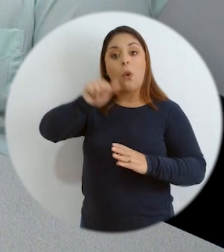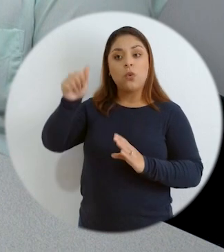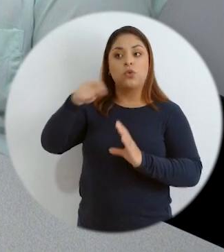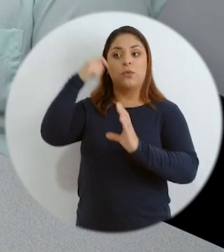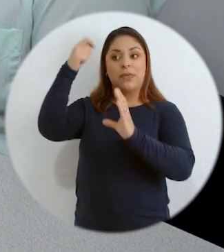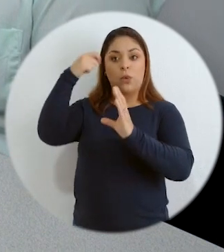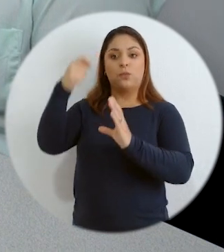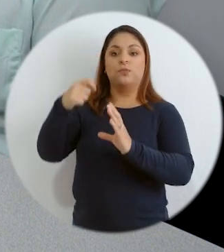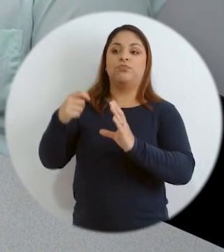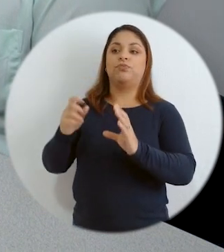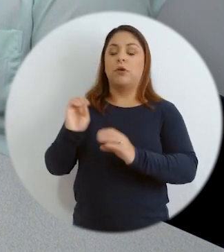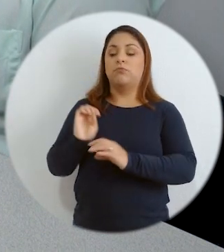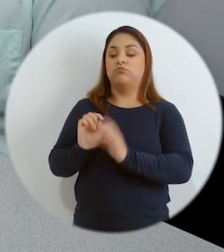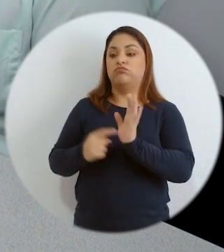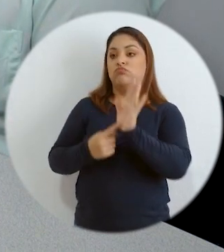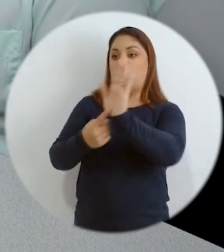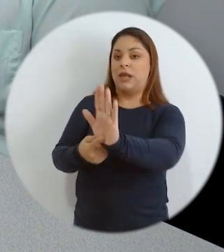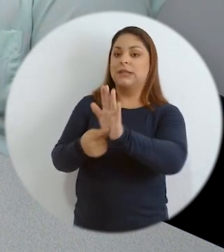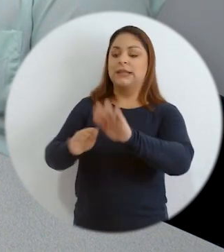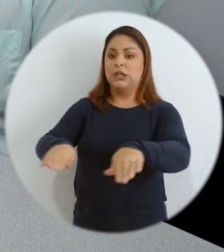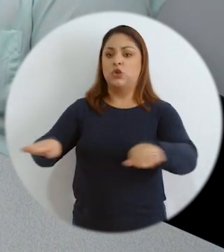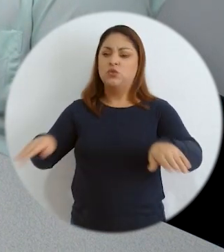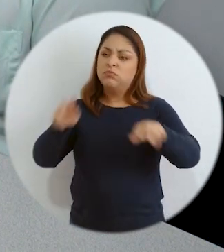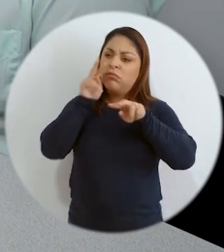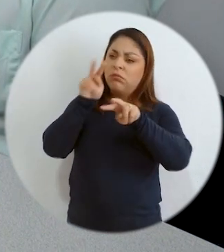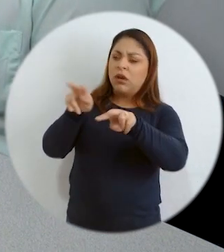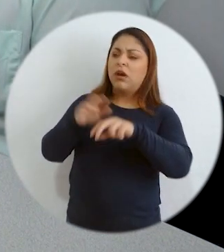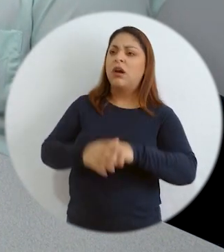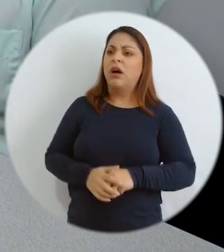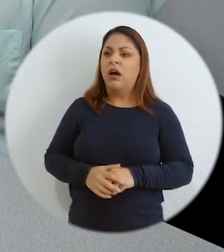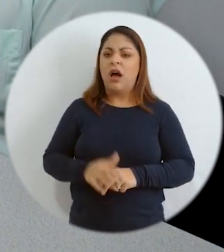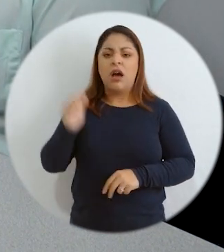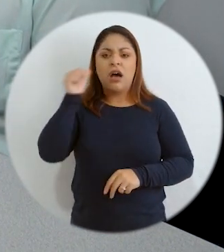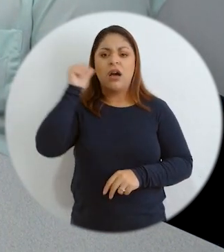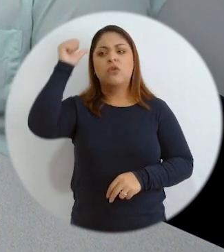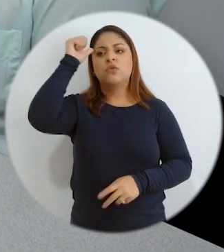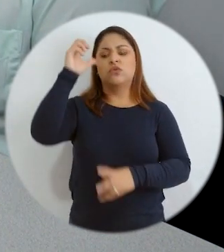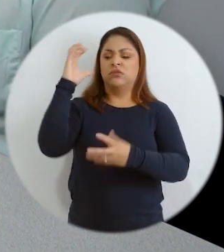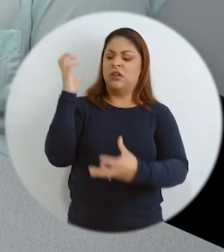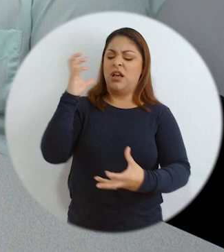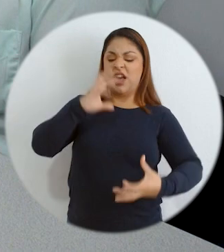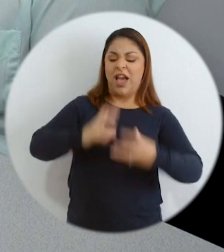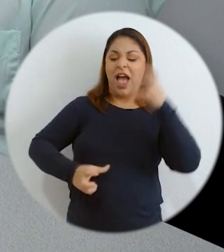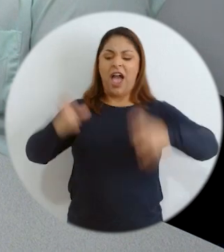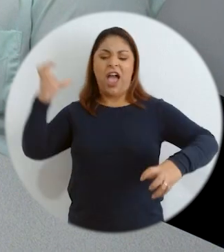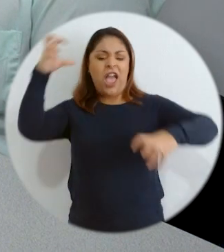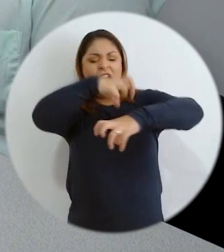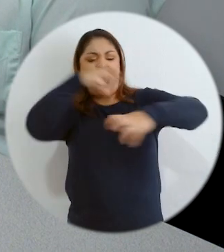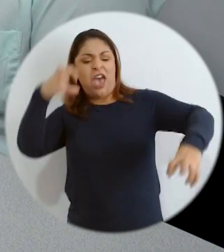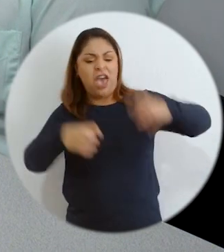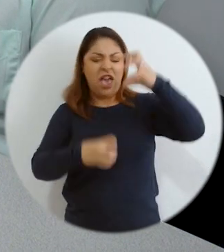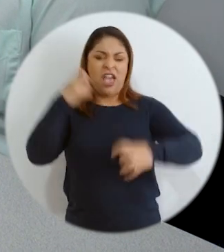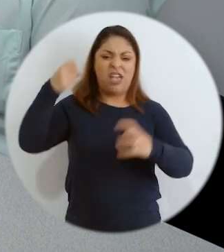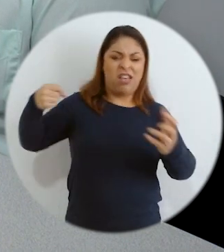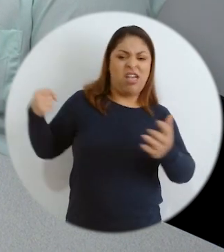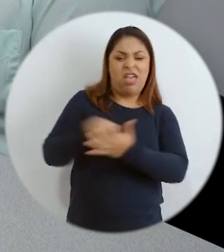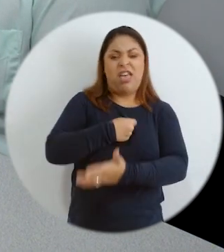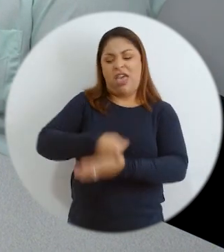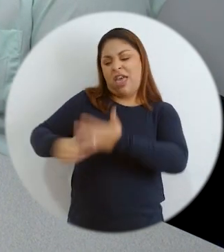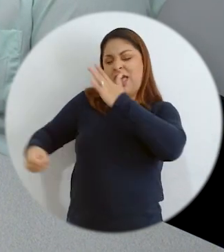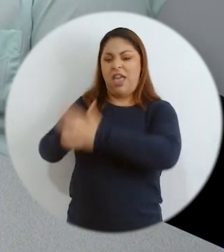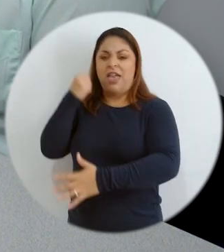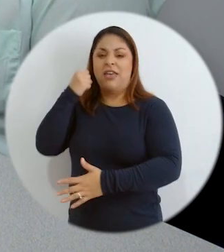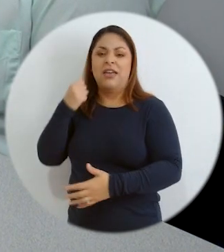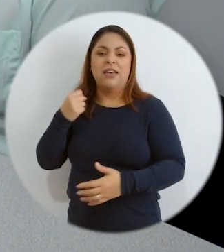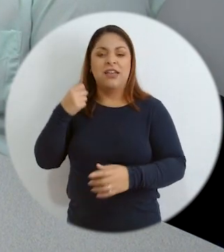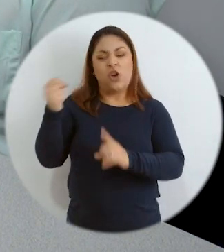casos. Y luego, otra muestra de niños observa el mismo video del adulto, pero en este caso el adulto agrede y golpea